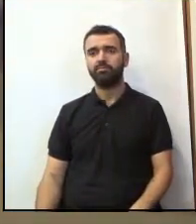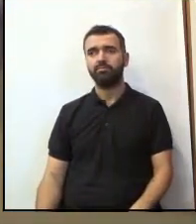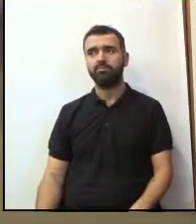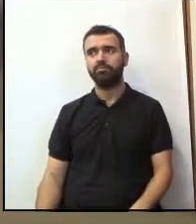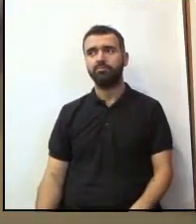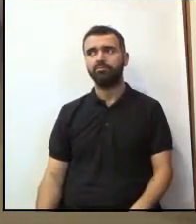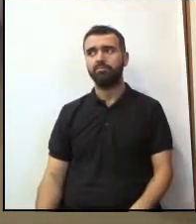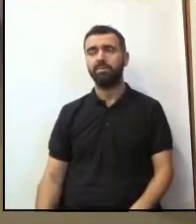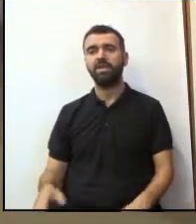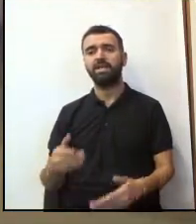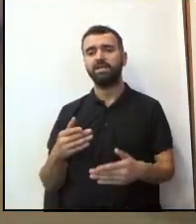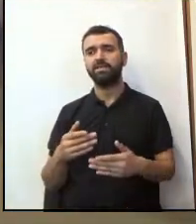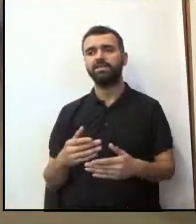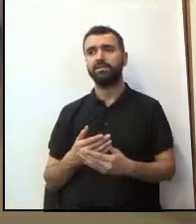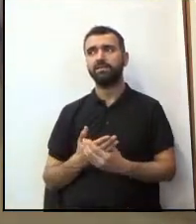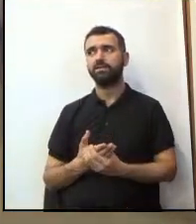Se aprueba, alcaldesa.